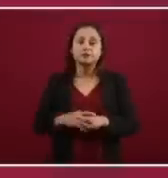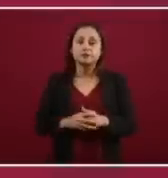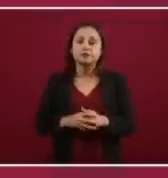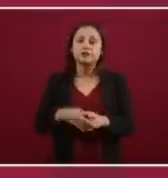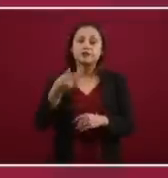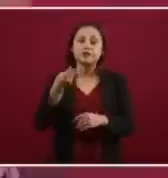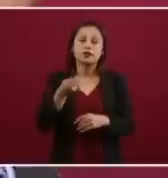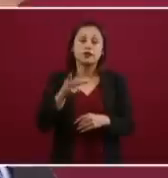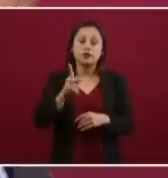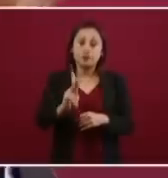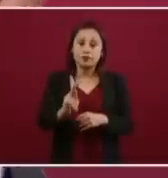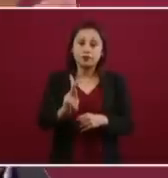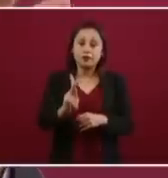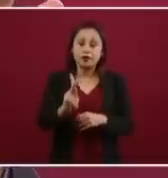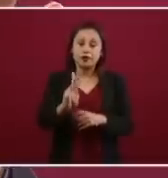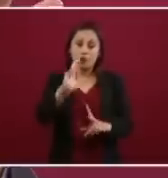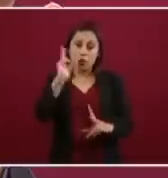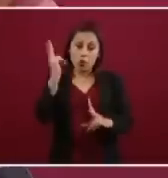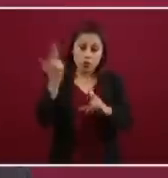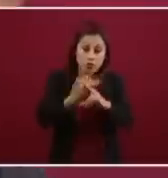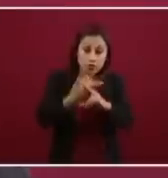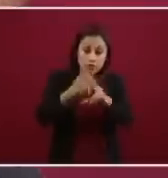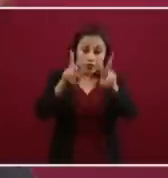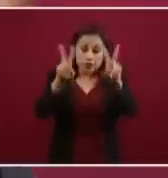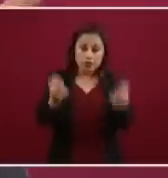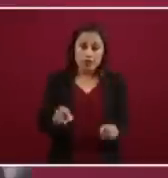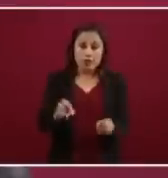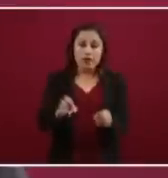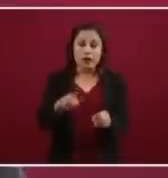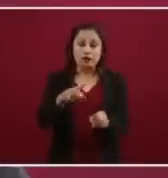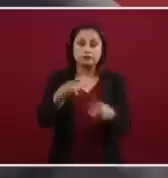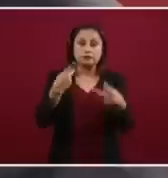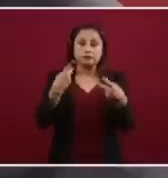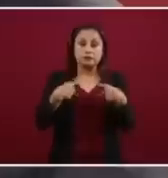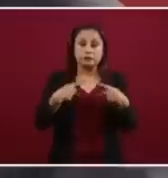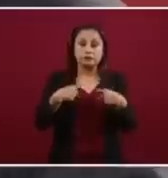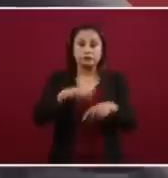Pero lo que tiene que ver con homicidios, con la pérdida de vidas,